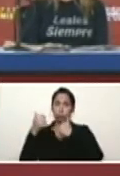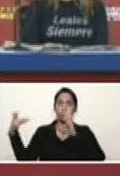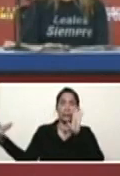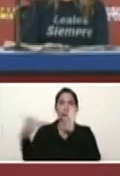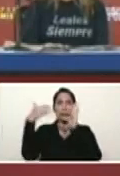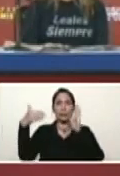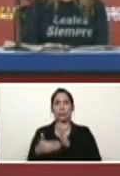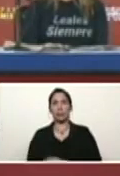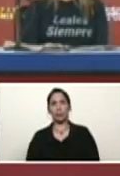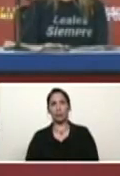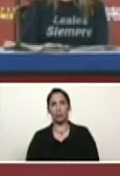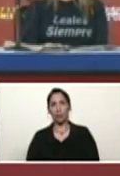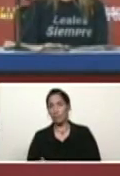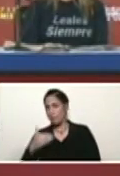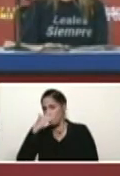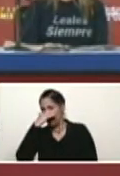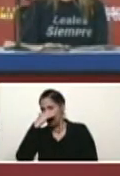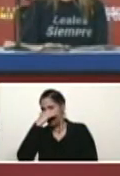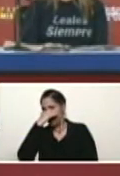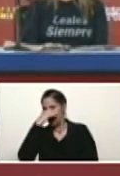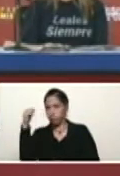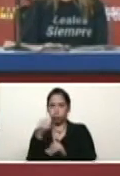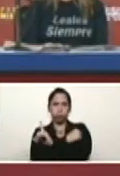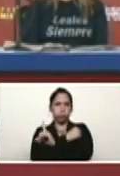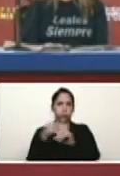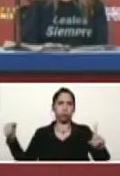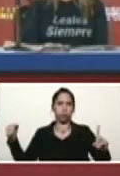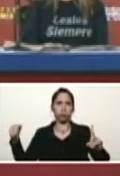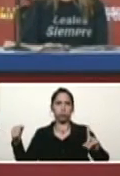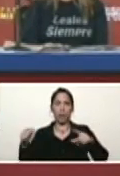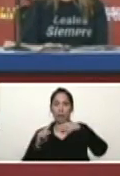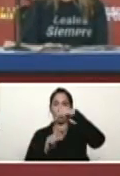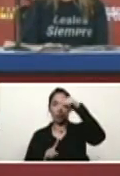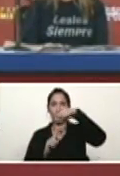golpista, fascista y violenta de Altamira.